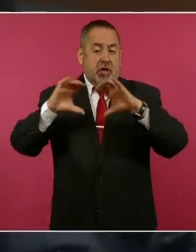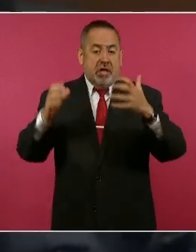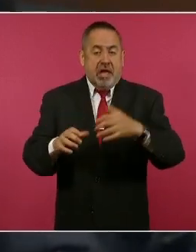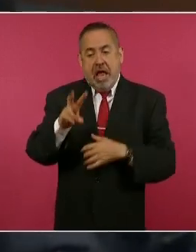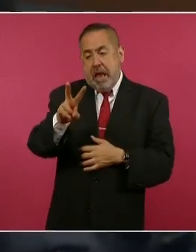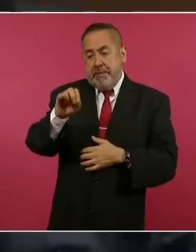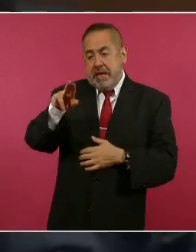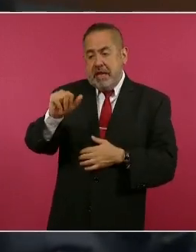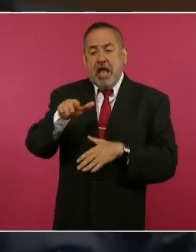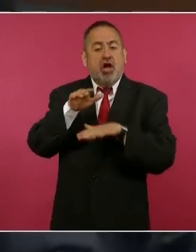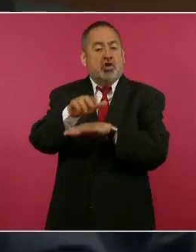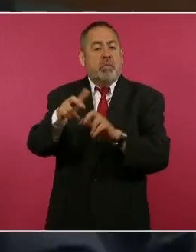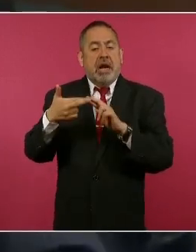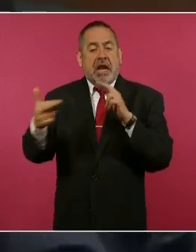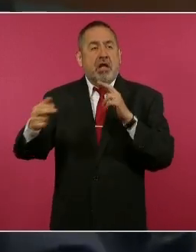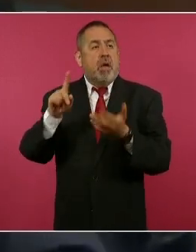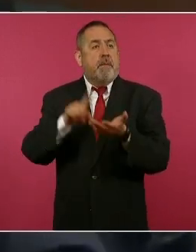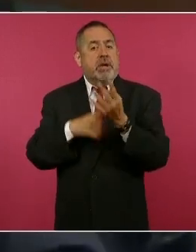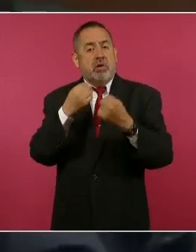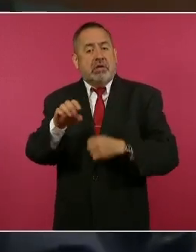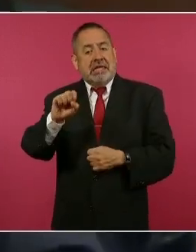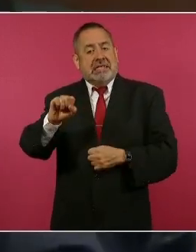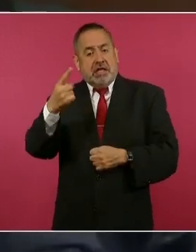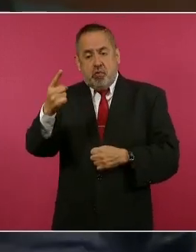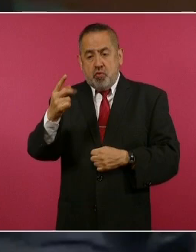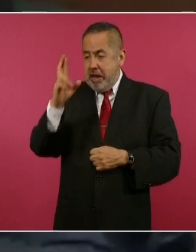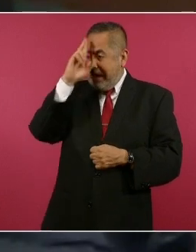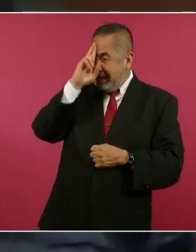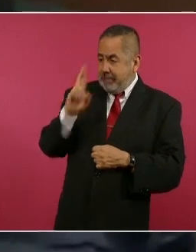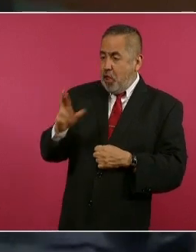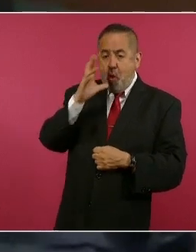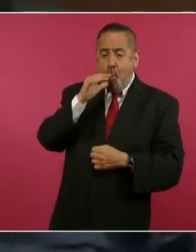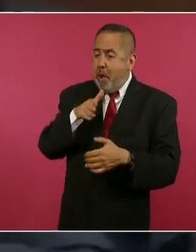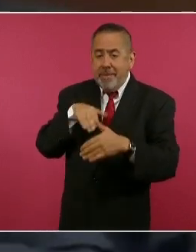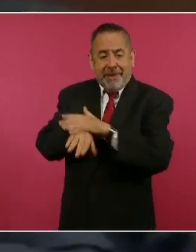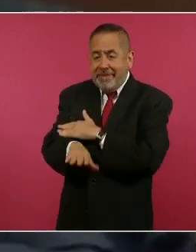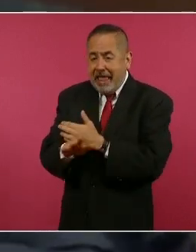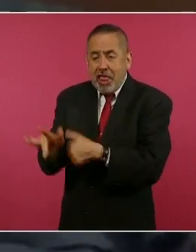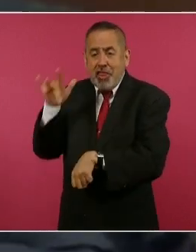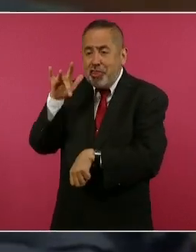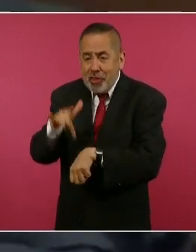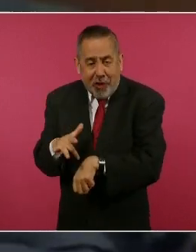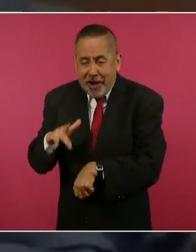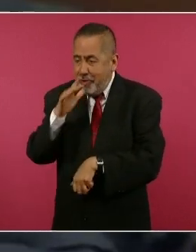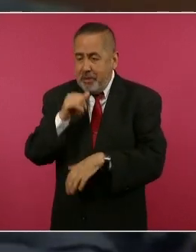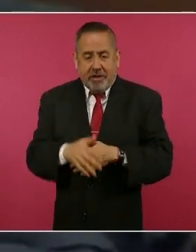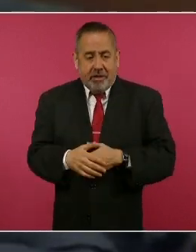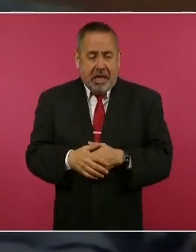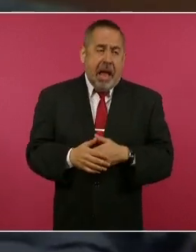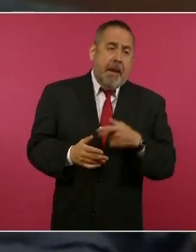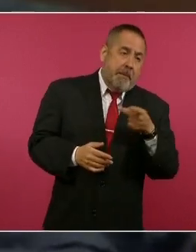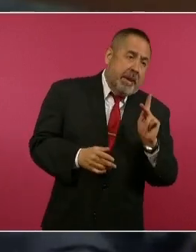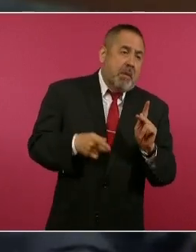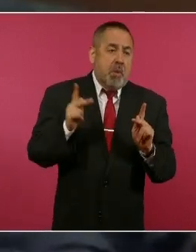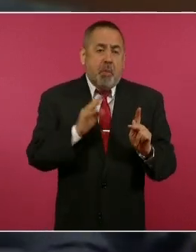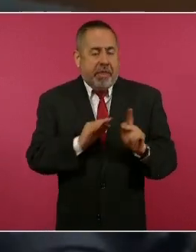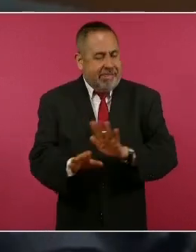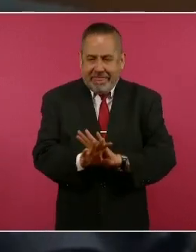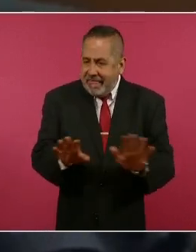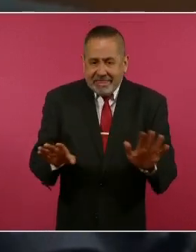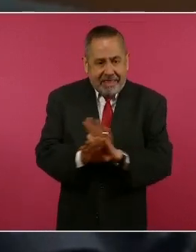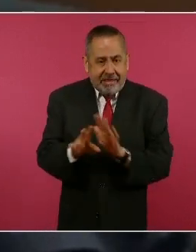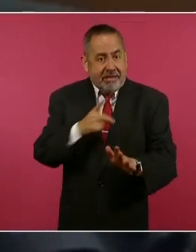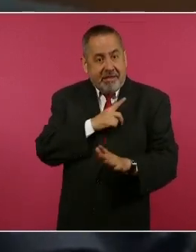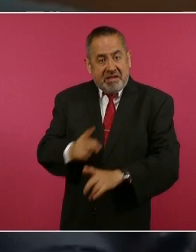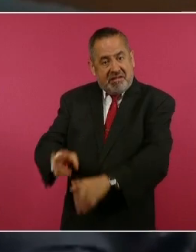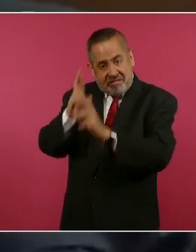sobre relaciones diplomáticas de 1961. Nada justifica su violación. Aceptarla es borrar de un